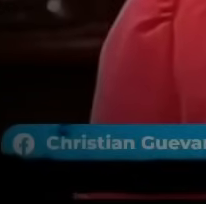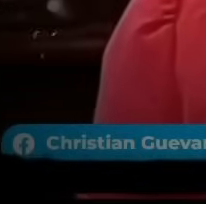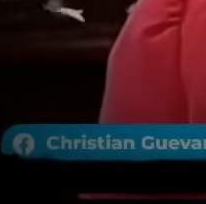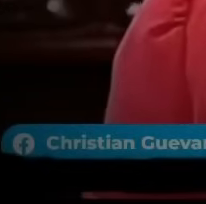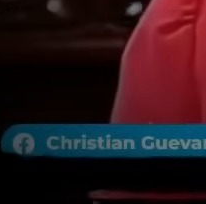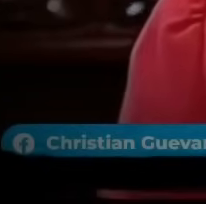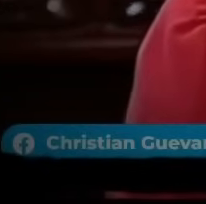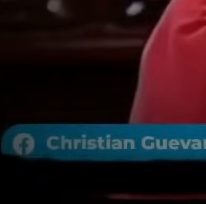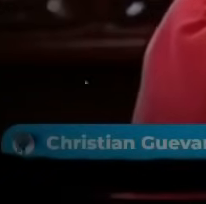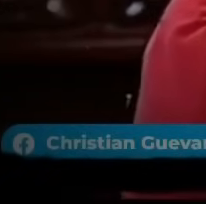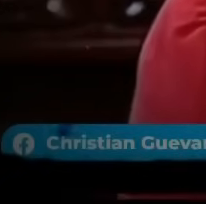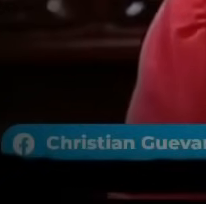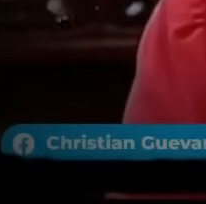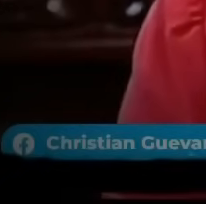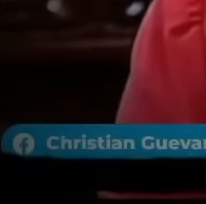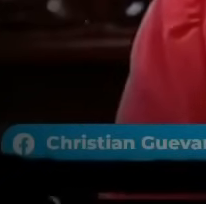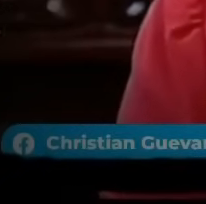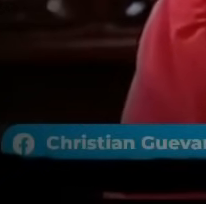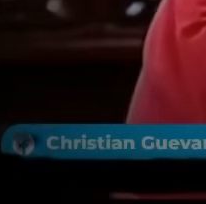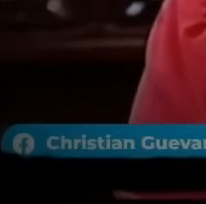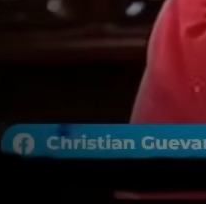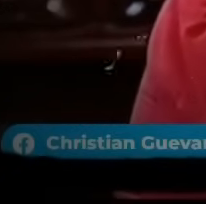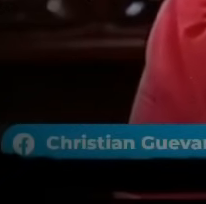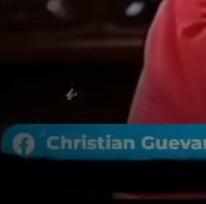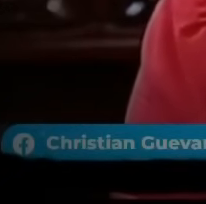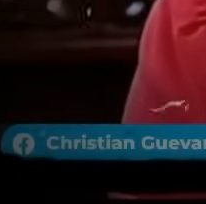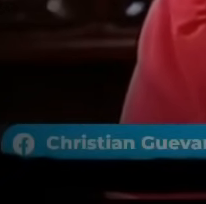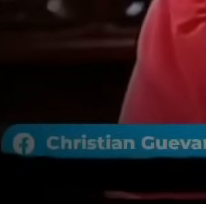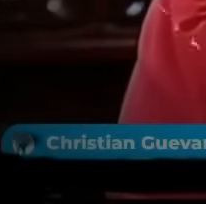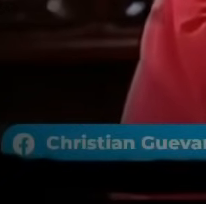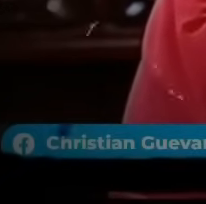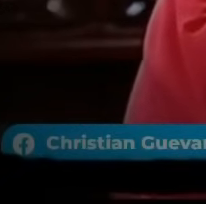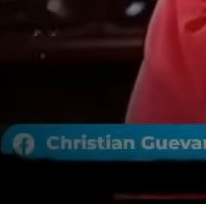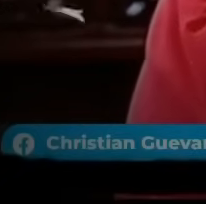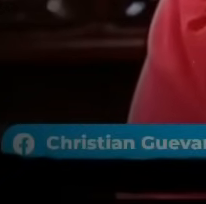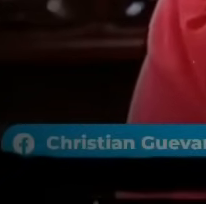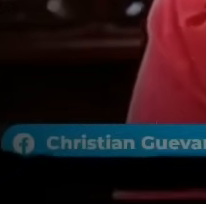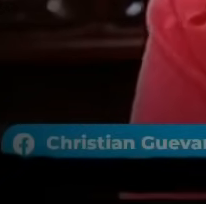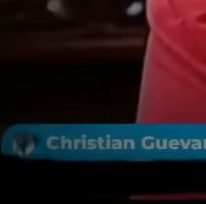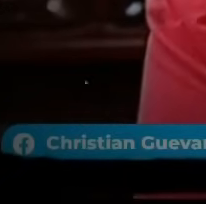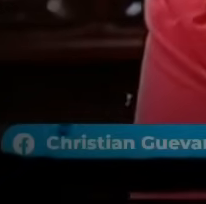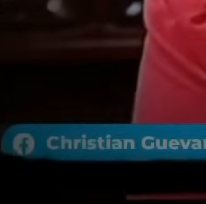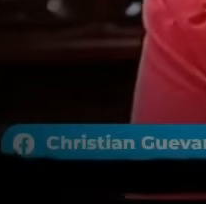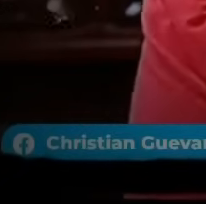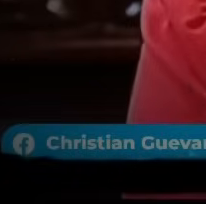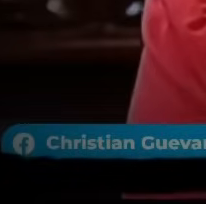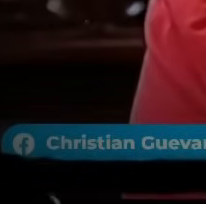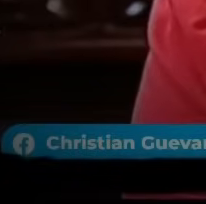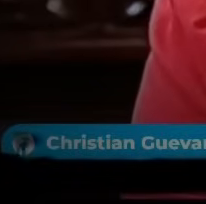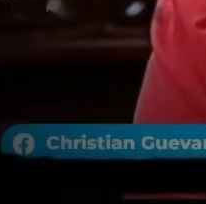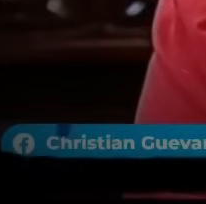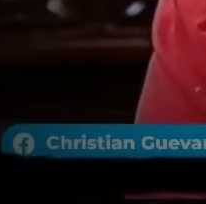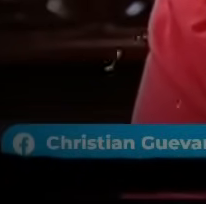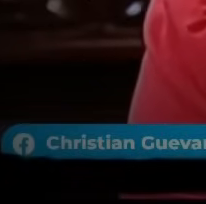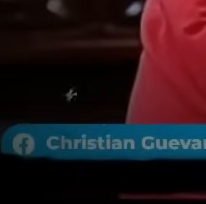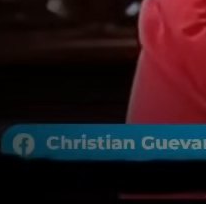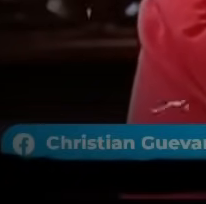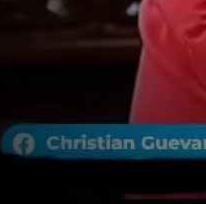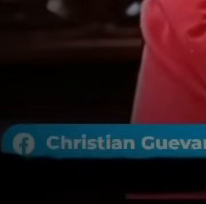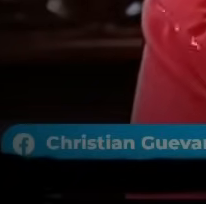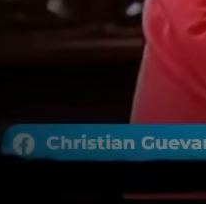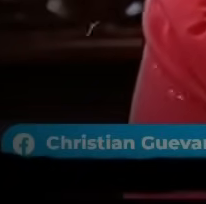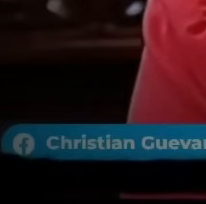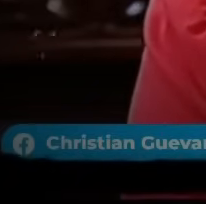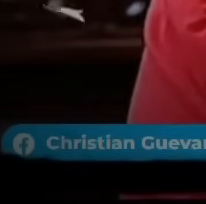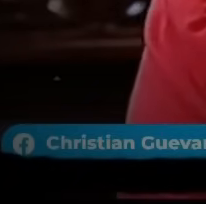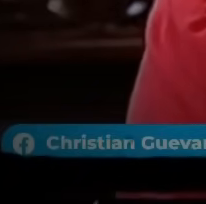opositora Claudia Ortiz le dio por cuestionar al gobierno de Nayib Bukele y defendió a los terroristas que han sido arrestados por todo el daño que